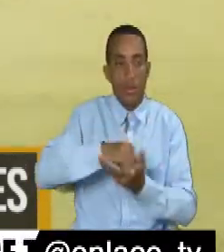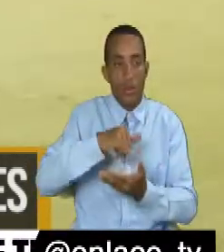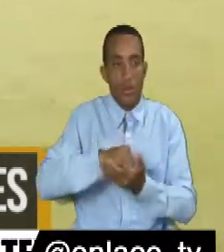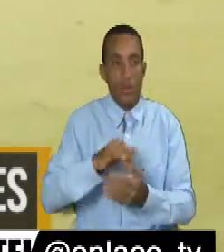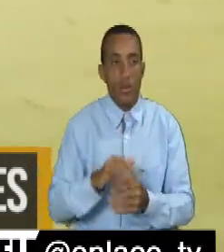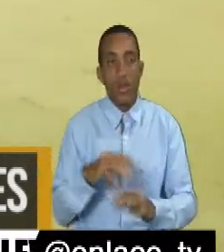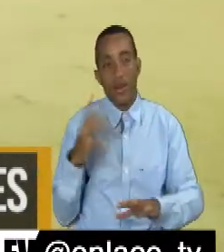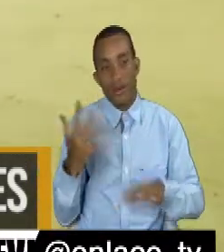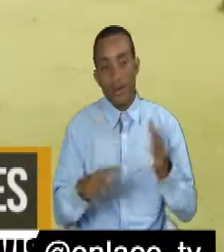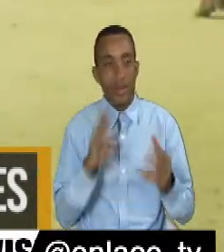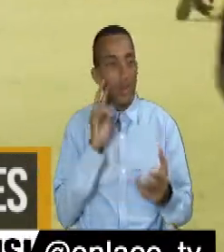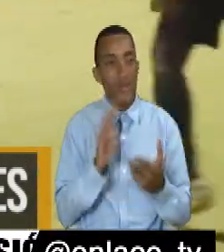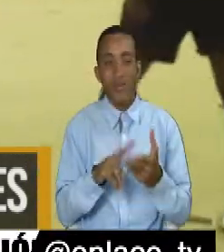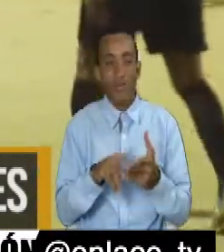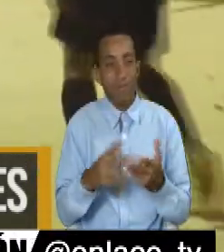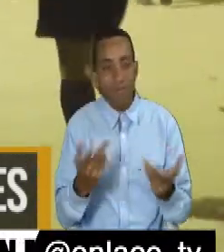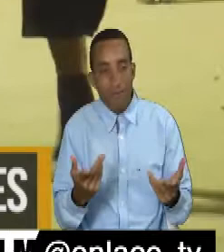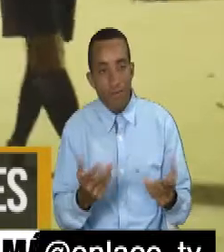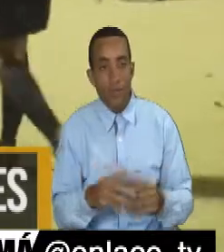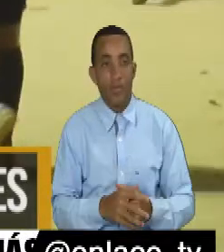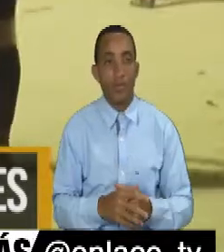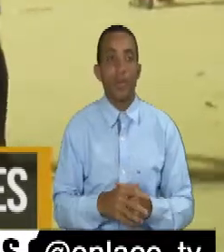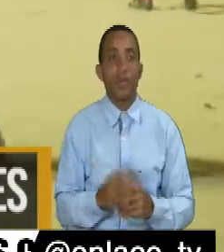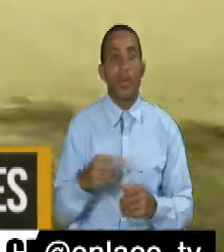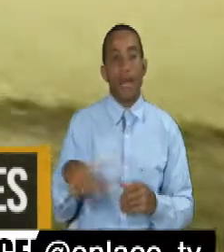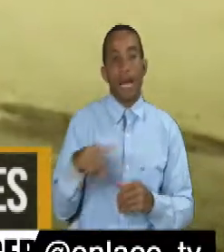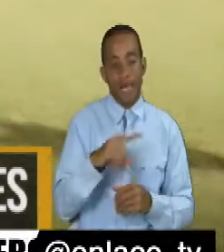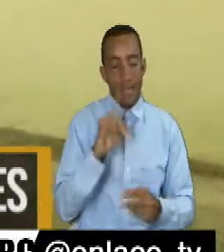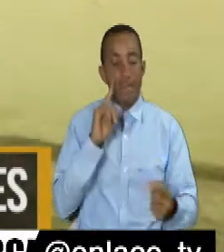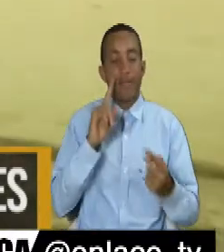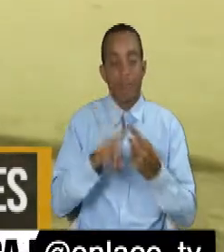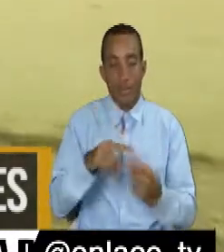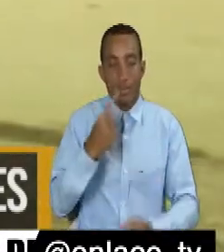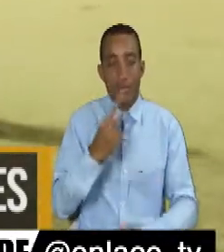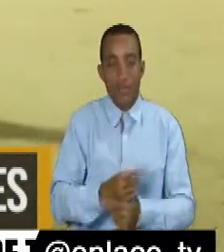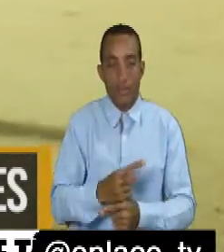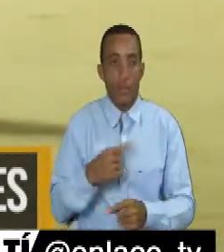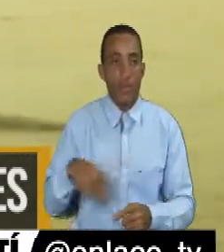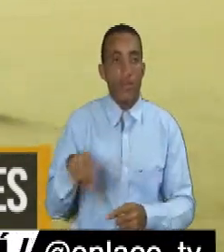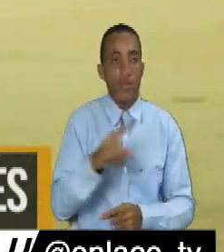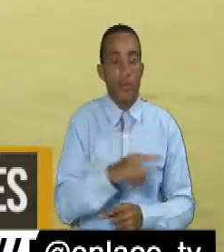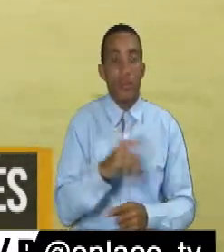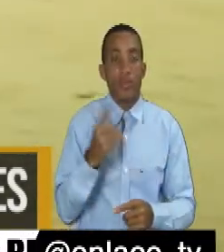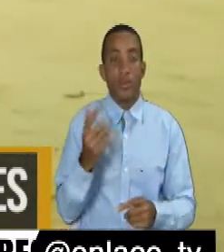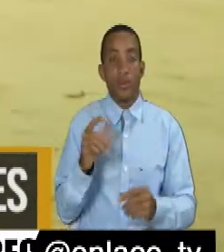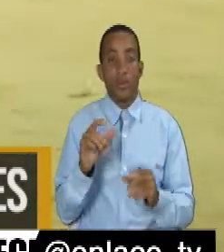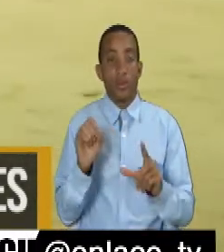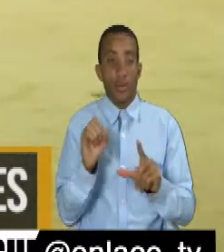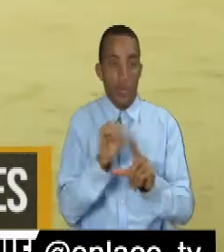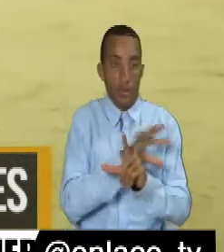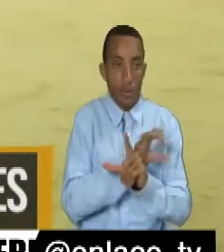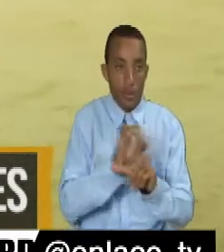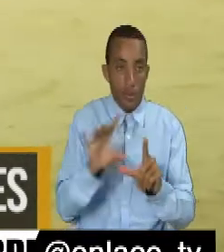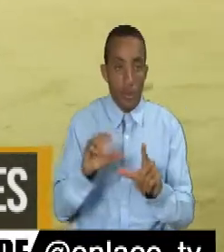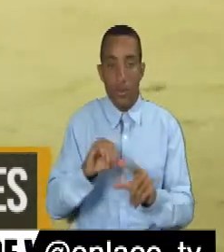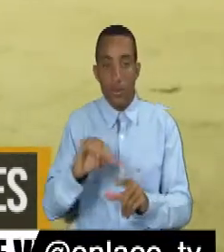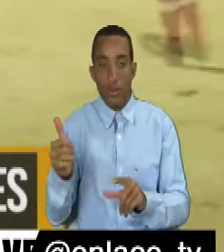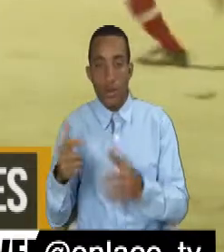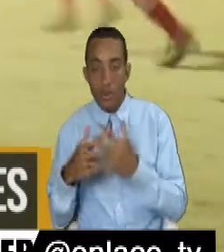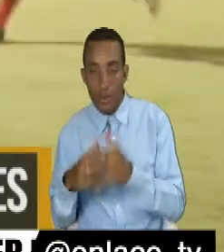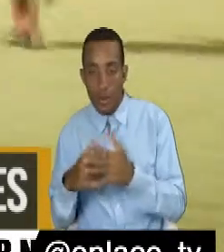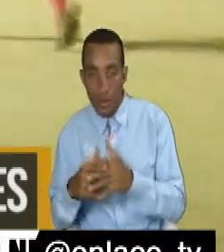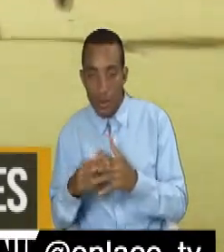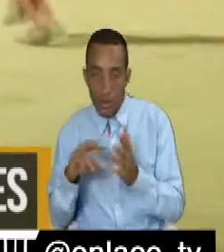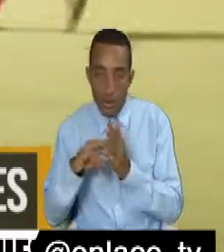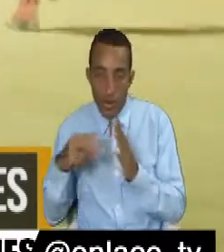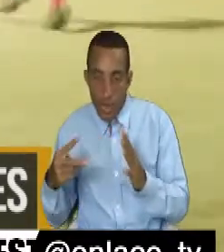veces no nos conocemos de fondo, ¿sí? Entonces para eso, esa es la finalidad del torneo como tal. Los equipos socios del Llanito y mantenimiento técnico se enfrentaron en la tercera fecha de este